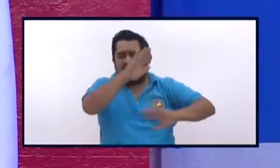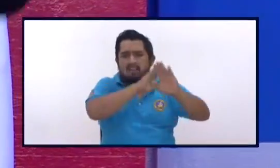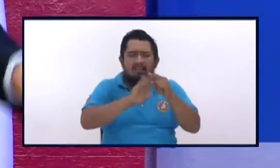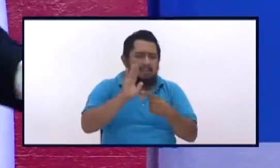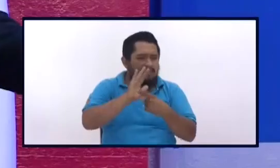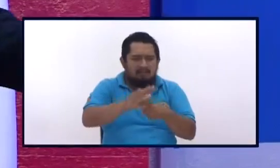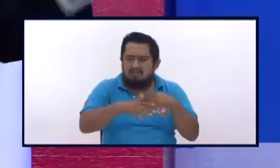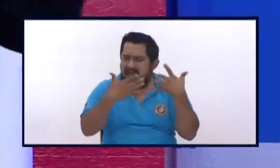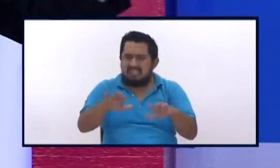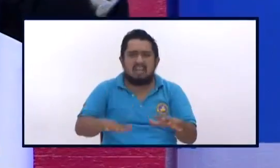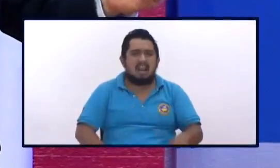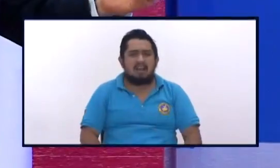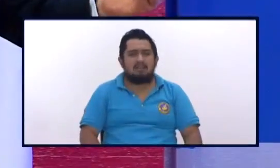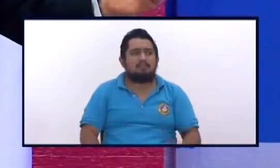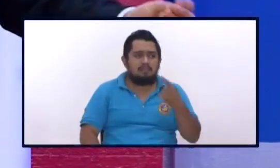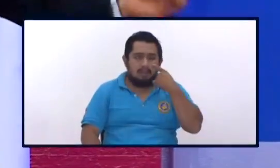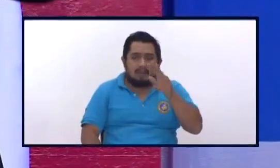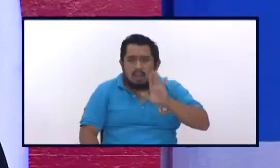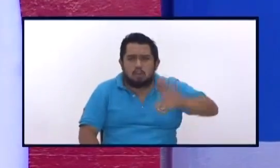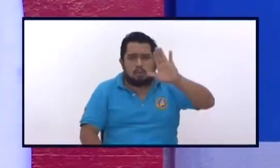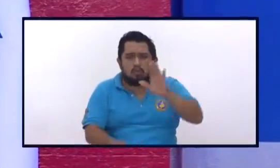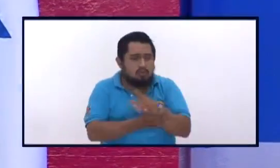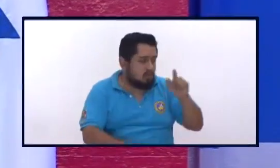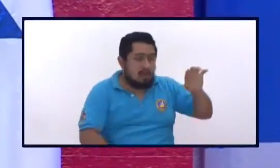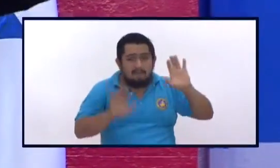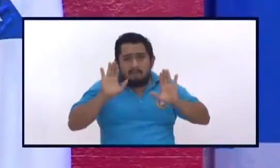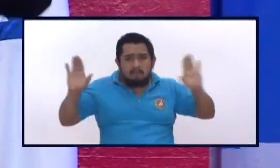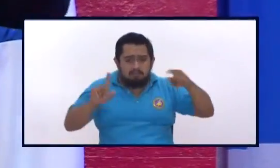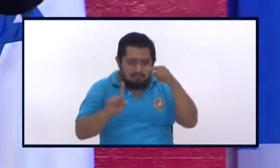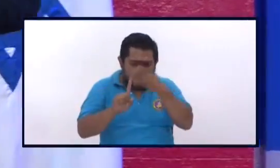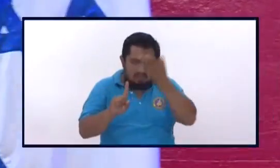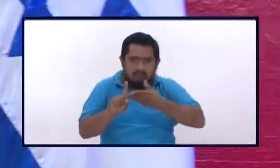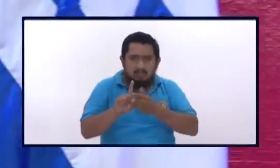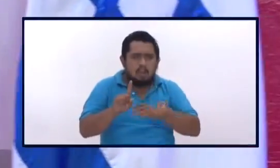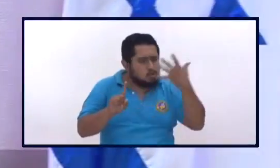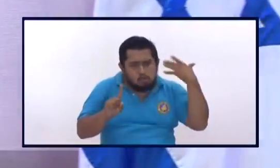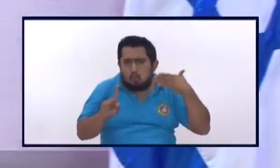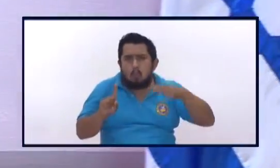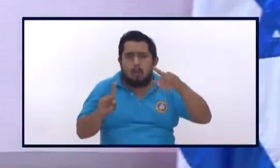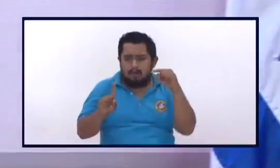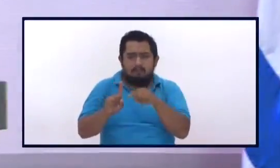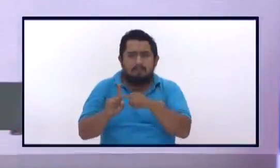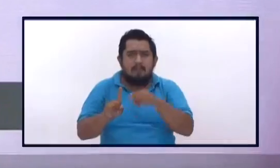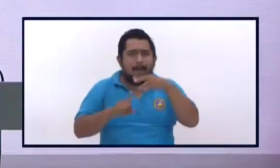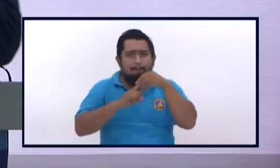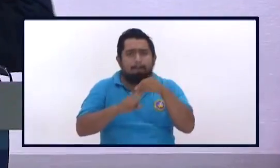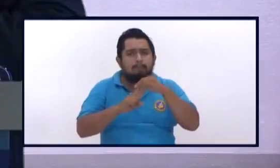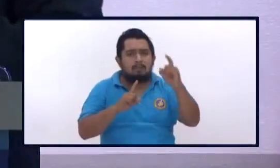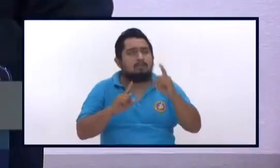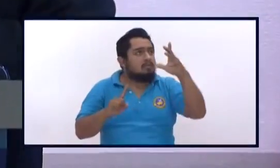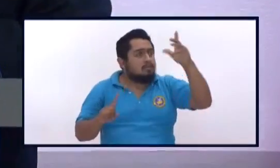delante adelante para atrás nunca nos han hablado del hecho que sansón era un hombre común y corriente porque especial sólo